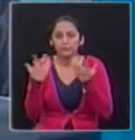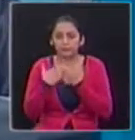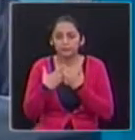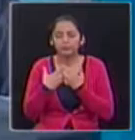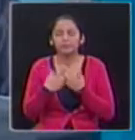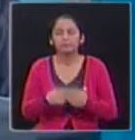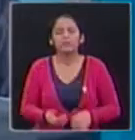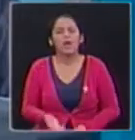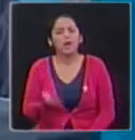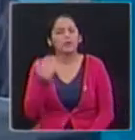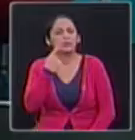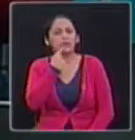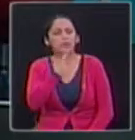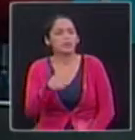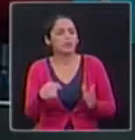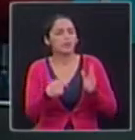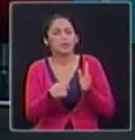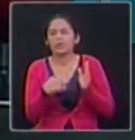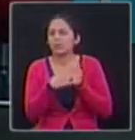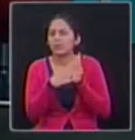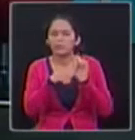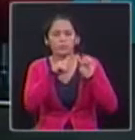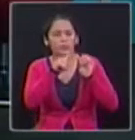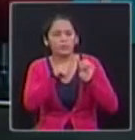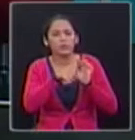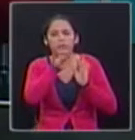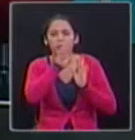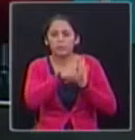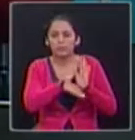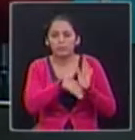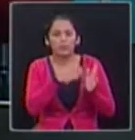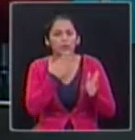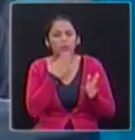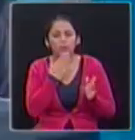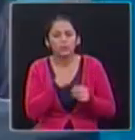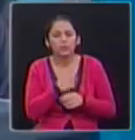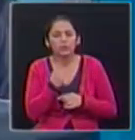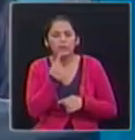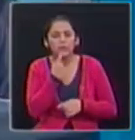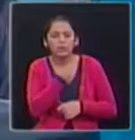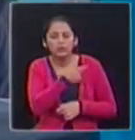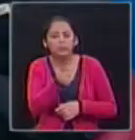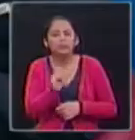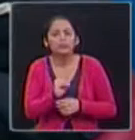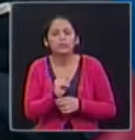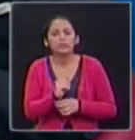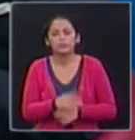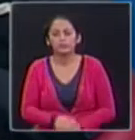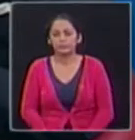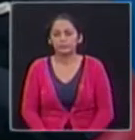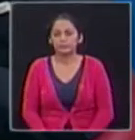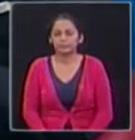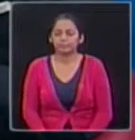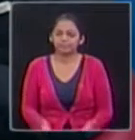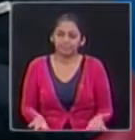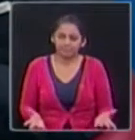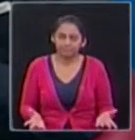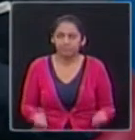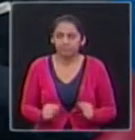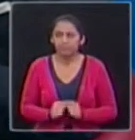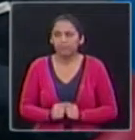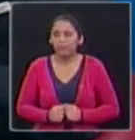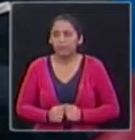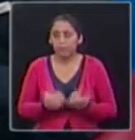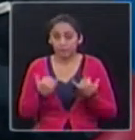los impuestos, tasas y contribuciones. ¿Sigue manteniendo la idea del Colegio de Economistas? Nos mantenemos en esa misma línea. Primero,